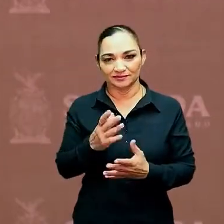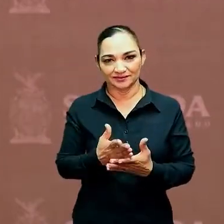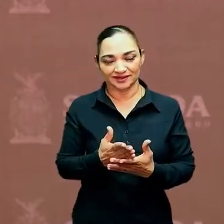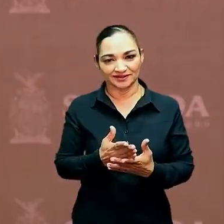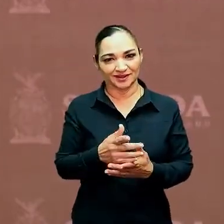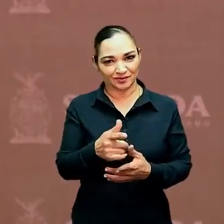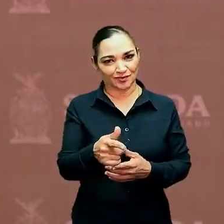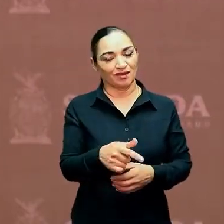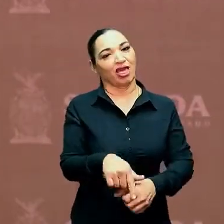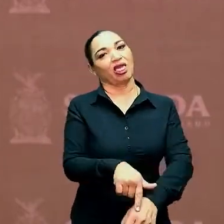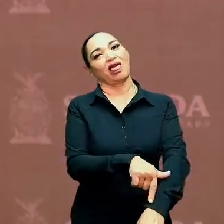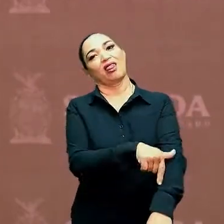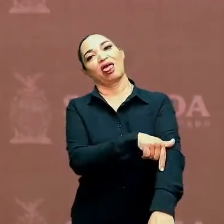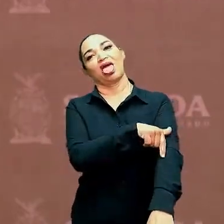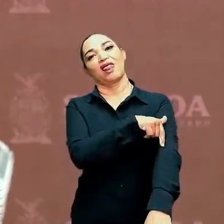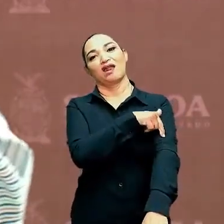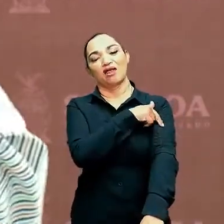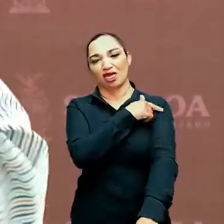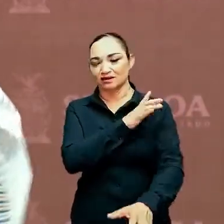larguero.